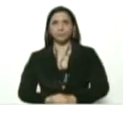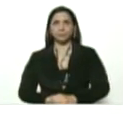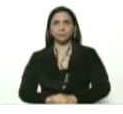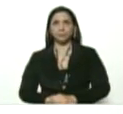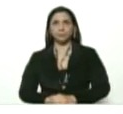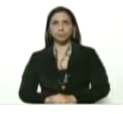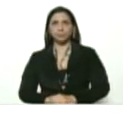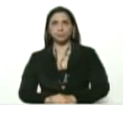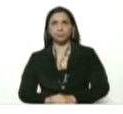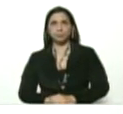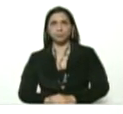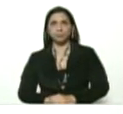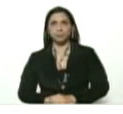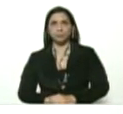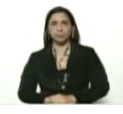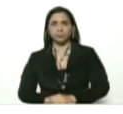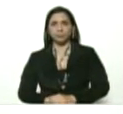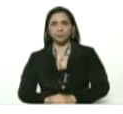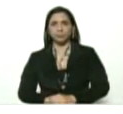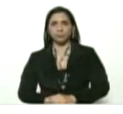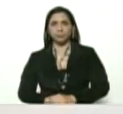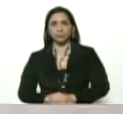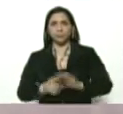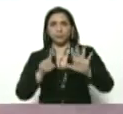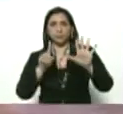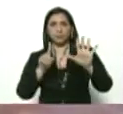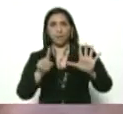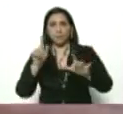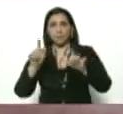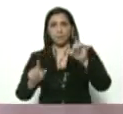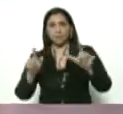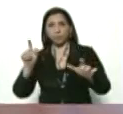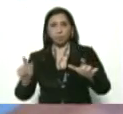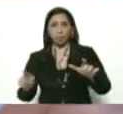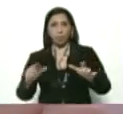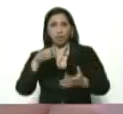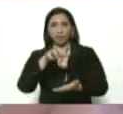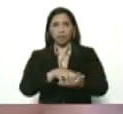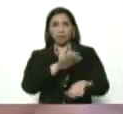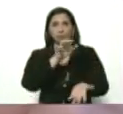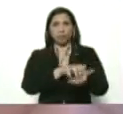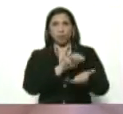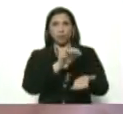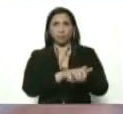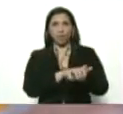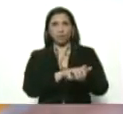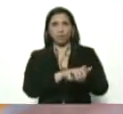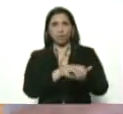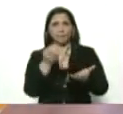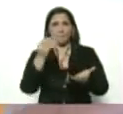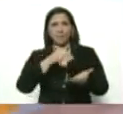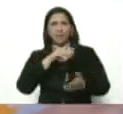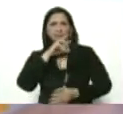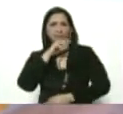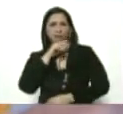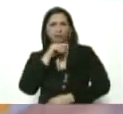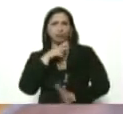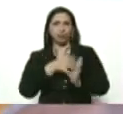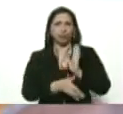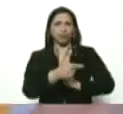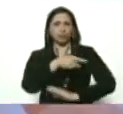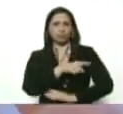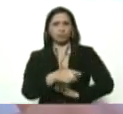y tenemos 6 casos del estado nueva esparta de vamos a hablar un poco más de esto sigue